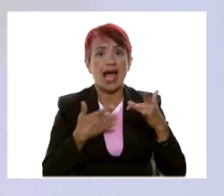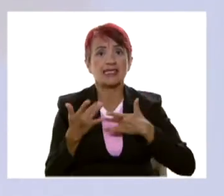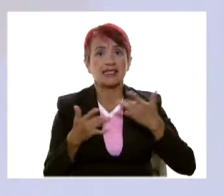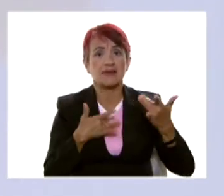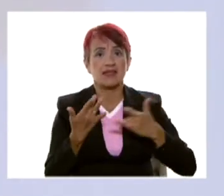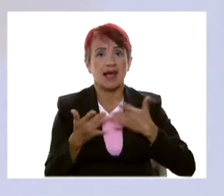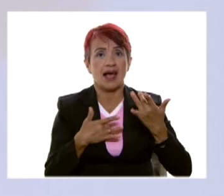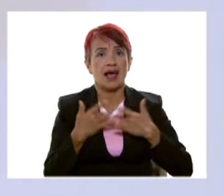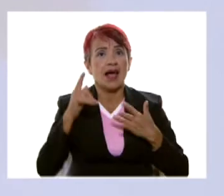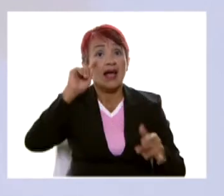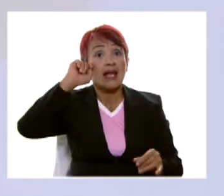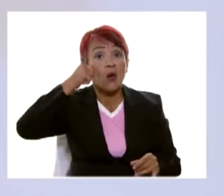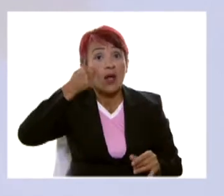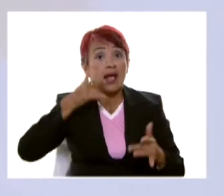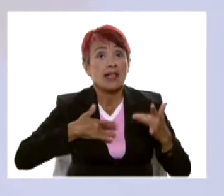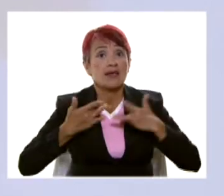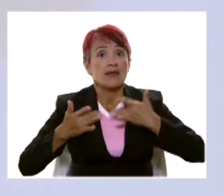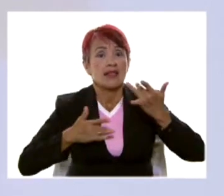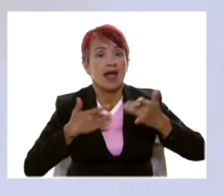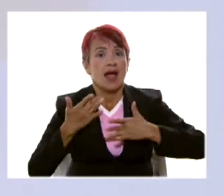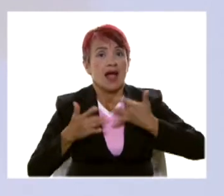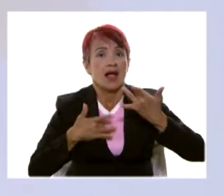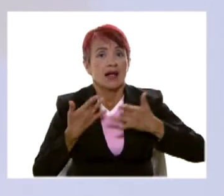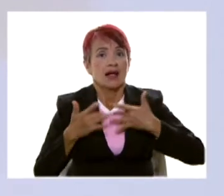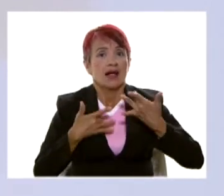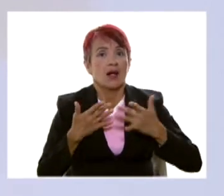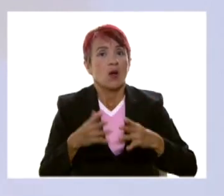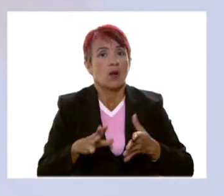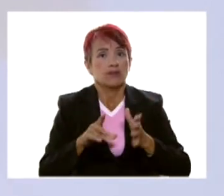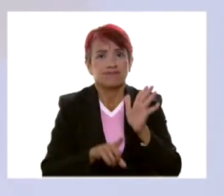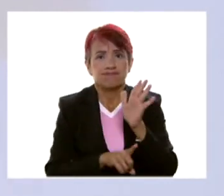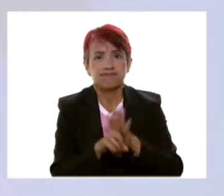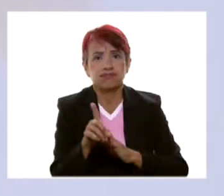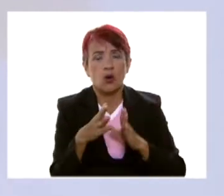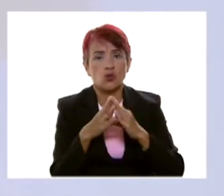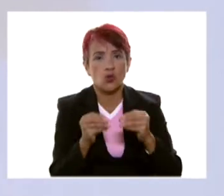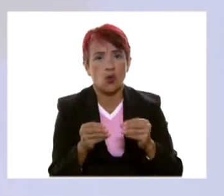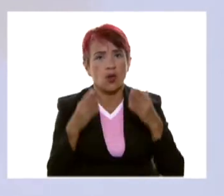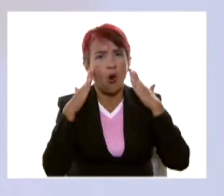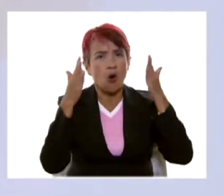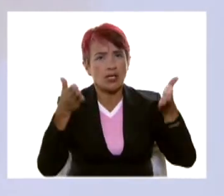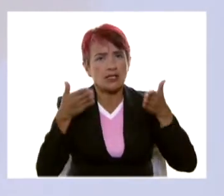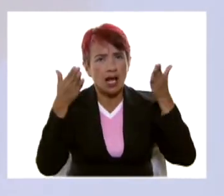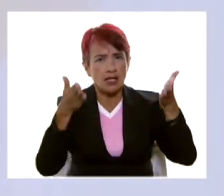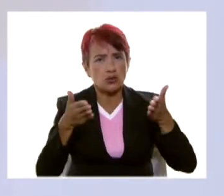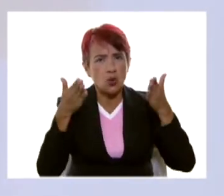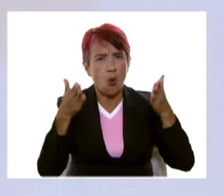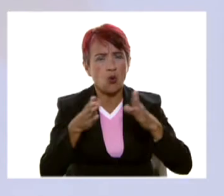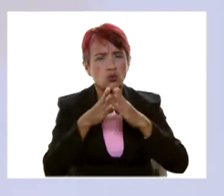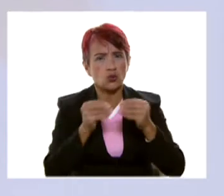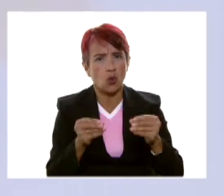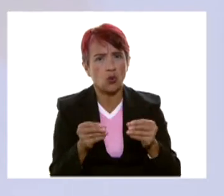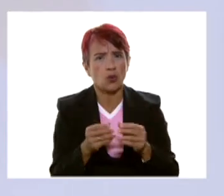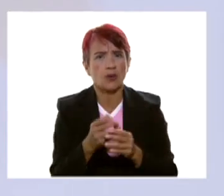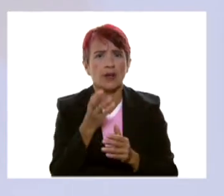Actividades. Recuerden, nuestras actividades son para que ustedes desarrollen. Nuestras orientaciones les damos